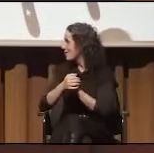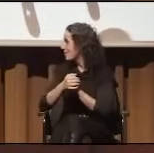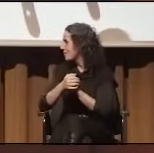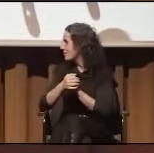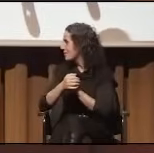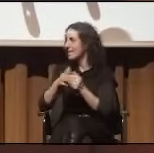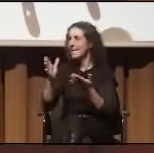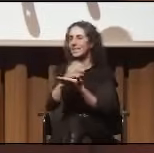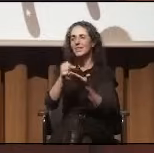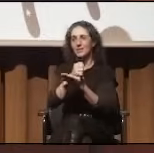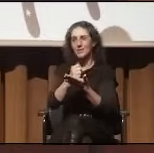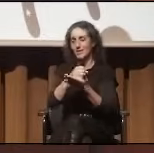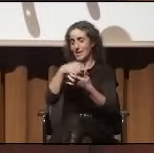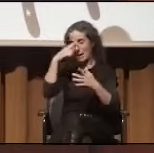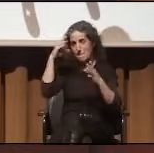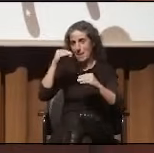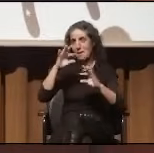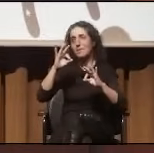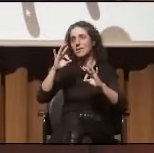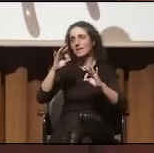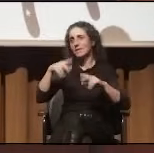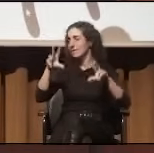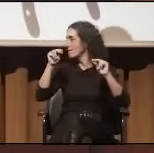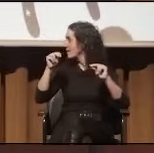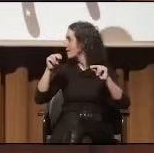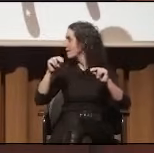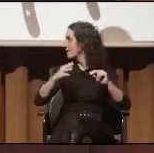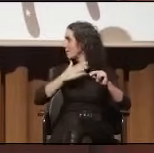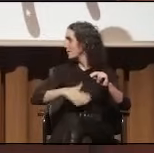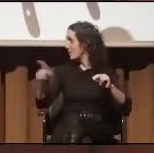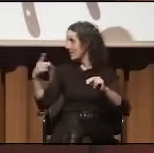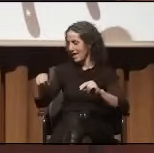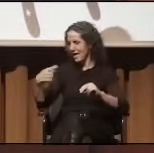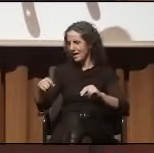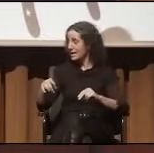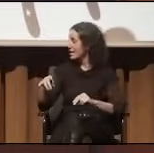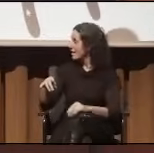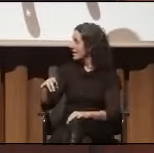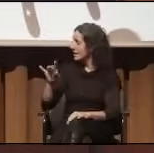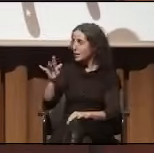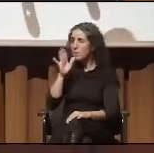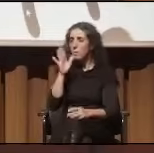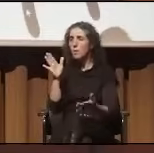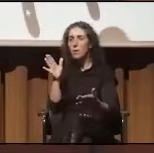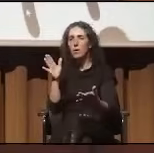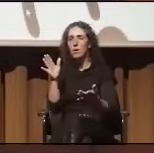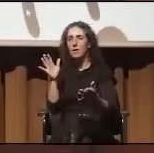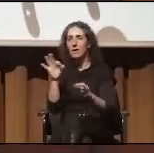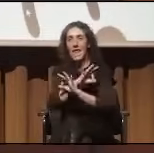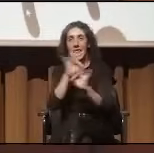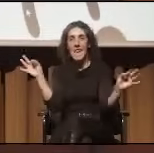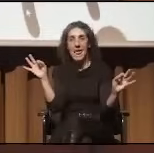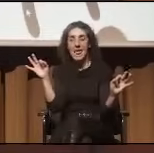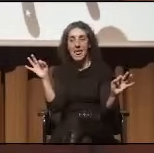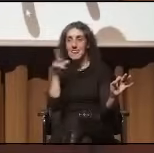mundo se quedó colapsado cuando acabó, y menos mal que estaba él. ¿Ah, sí? Sí, porque nadie hablaba. Mrs. Dead. Sí, sí, hubo un